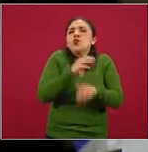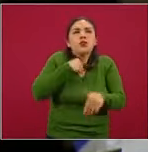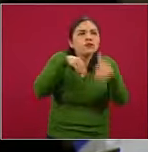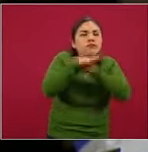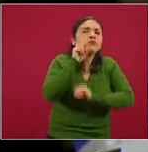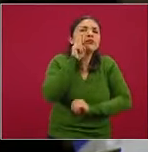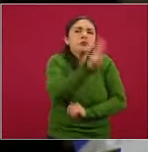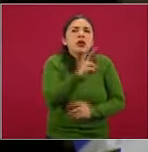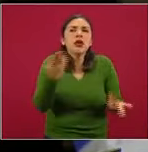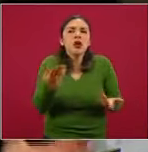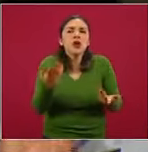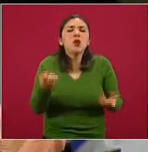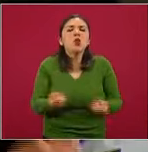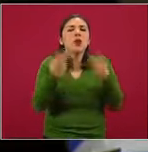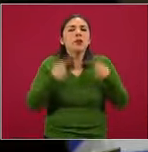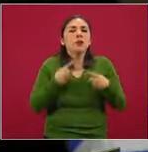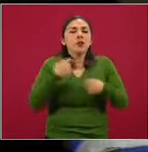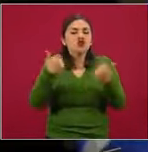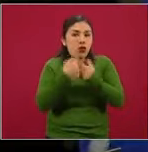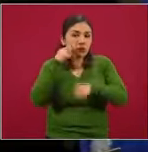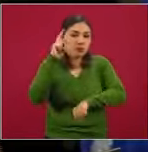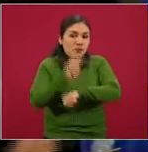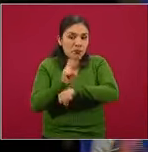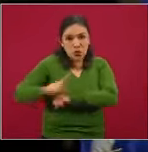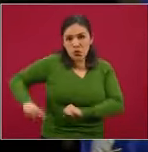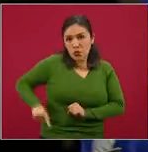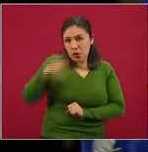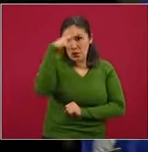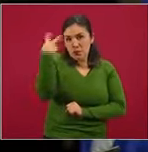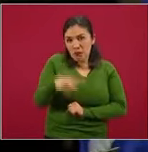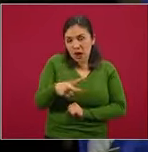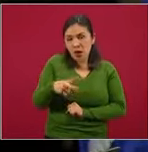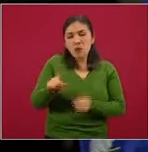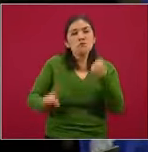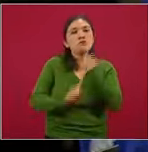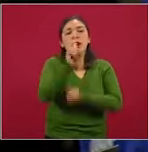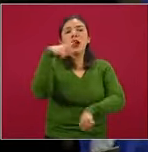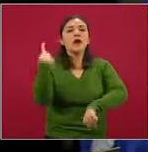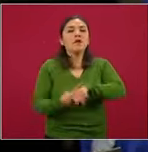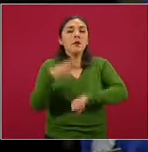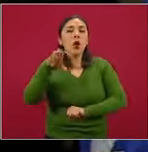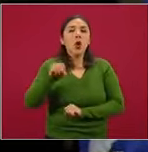han estado bajo la vigilancia del gobierno mexicano afectadas por